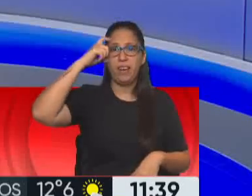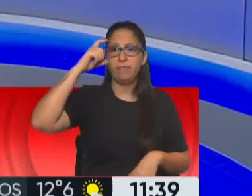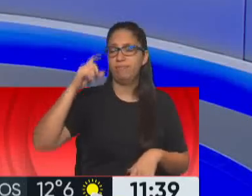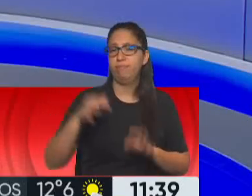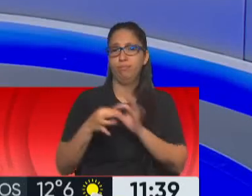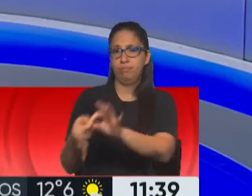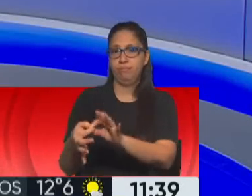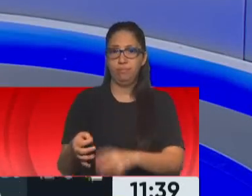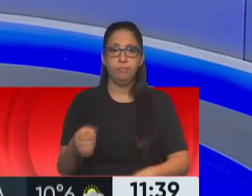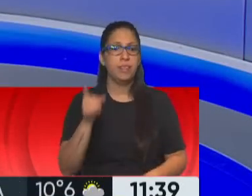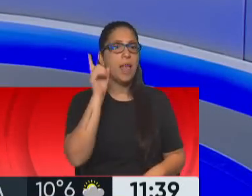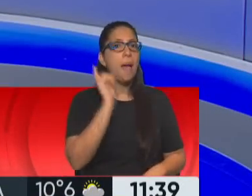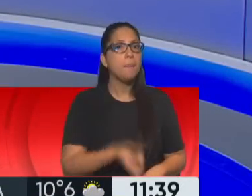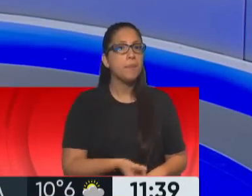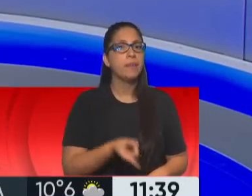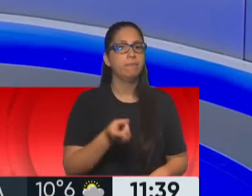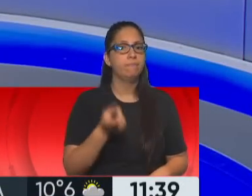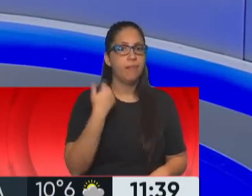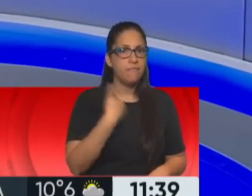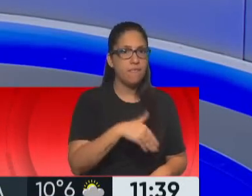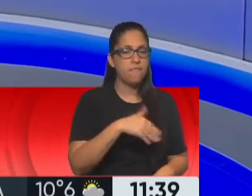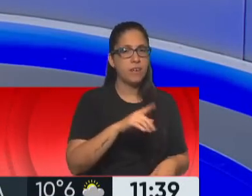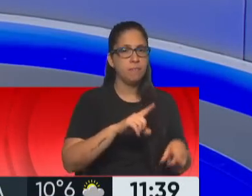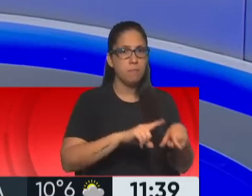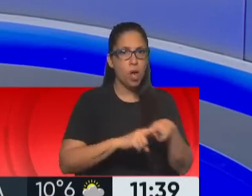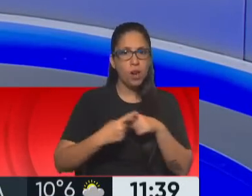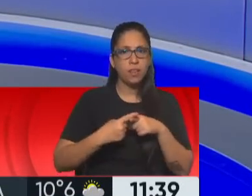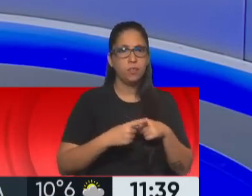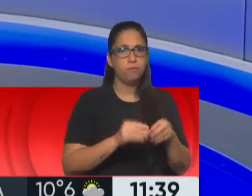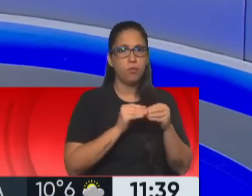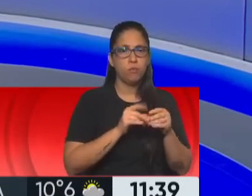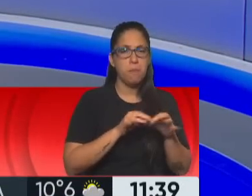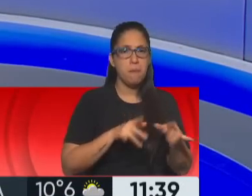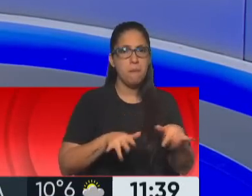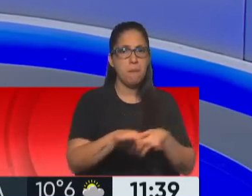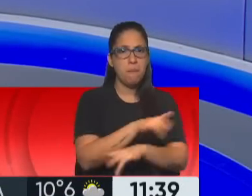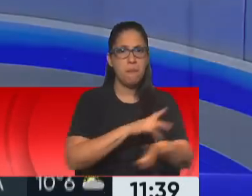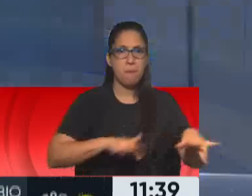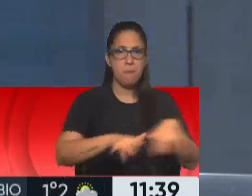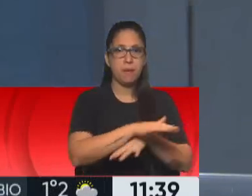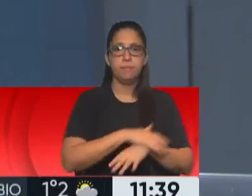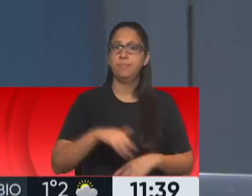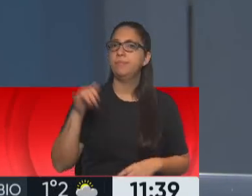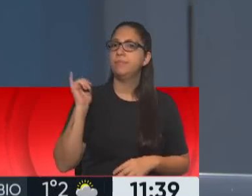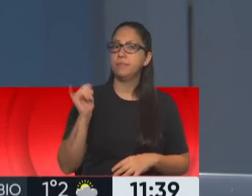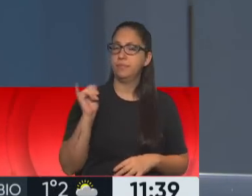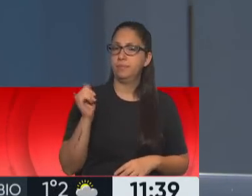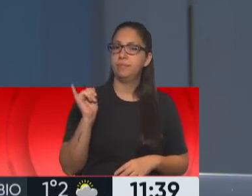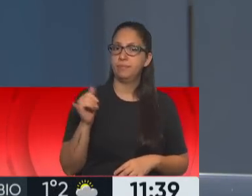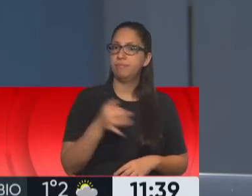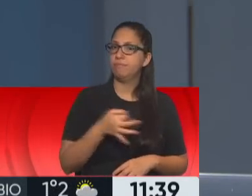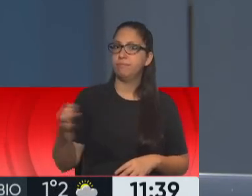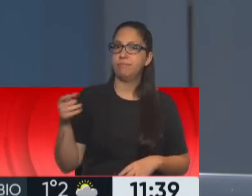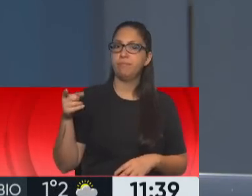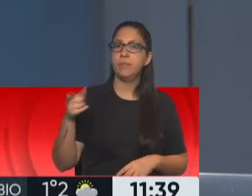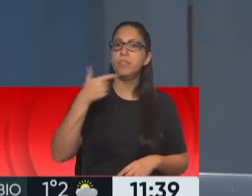las lecturas políticas que se van a empezar a tejer a partir de este preciso instante, ¿verdad? Sí, así es. Está muy bien lo que